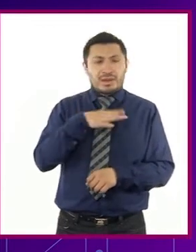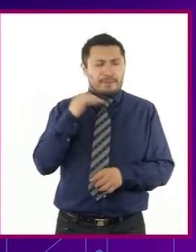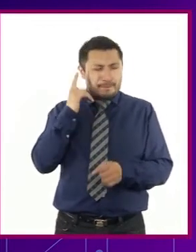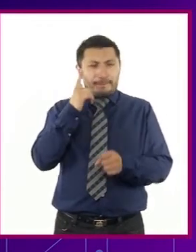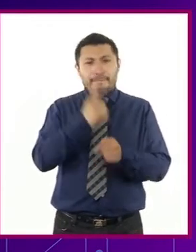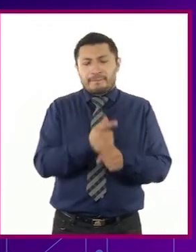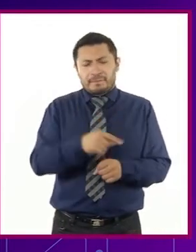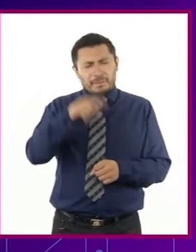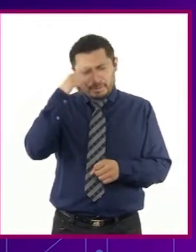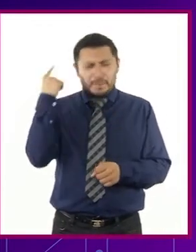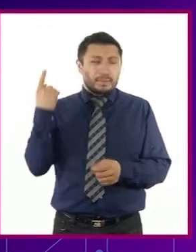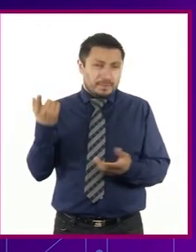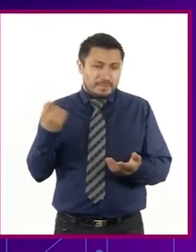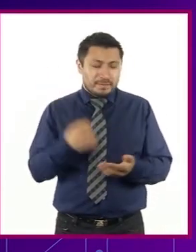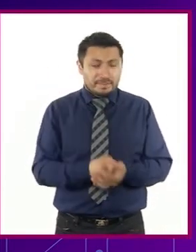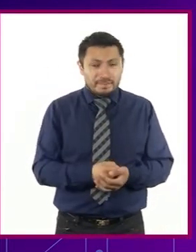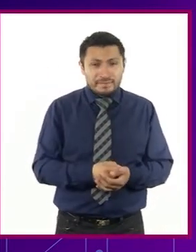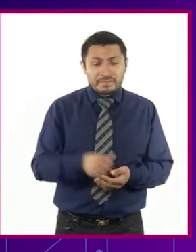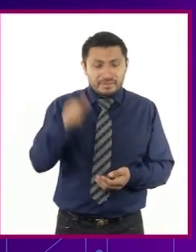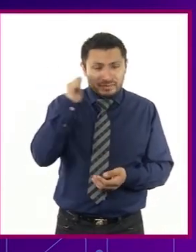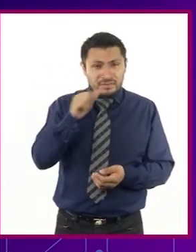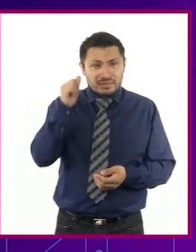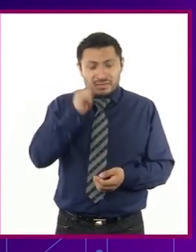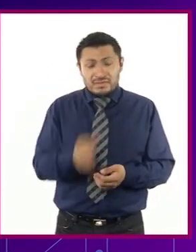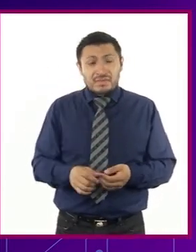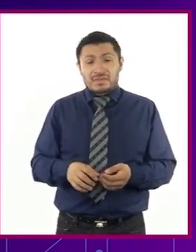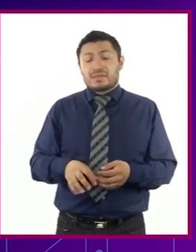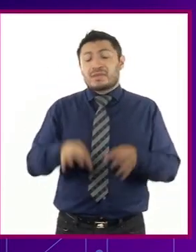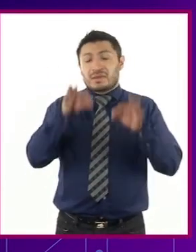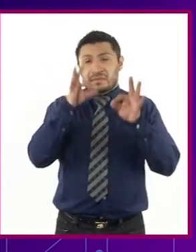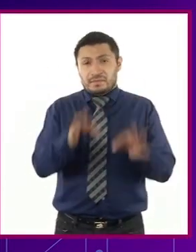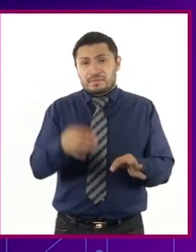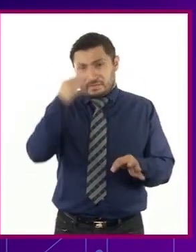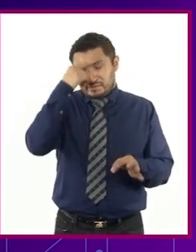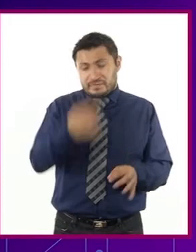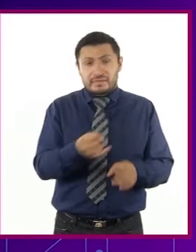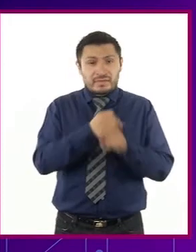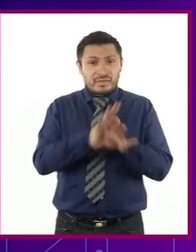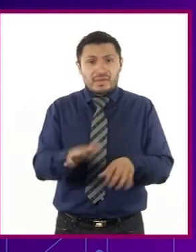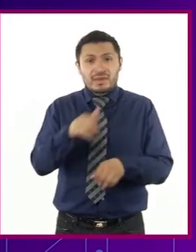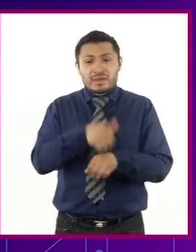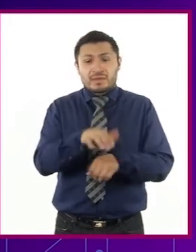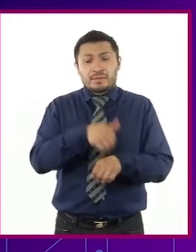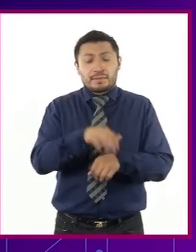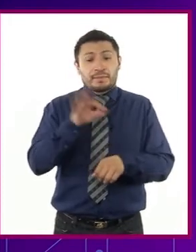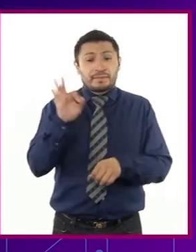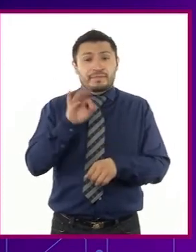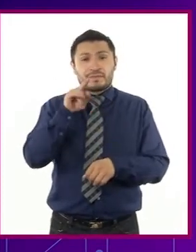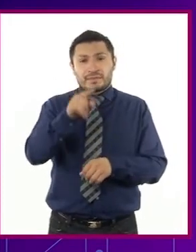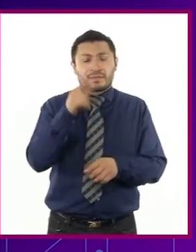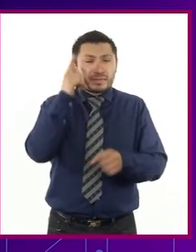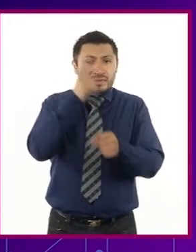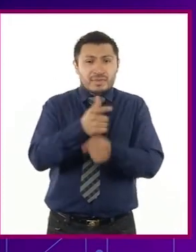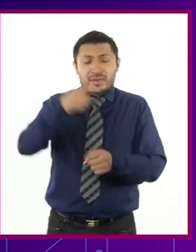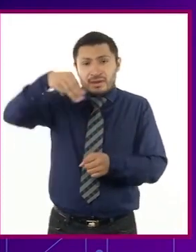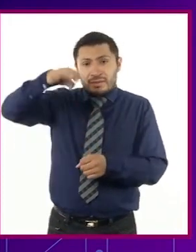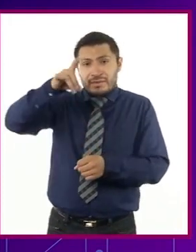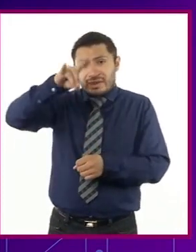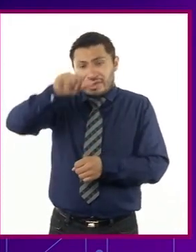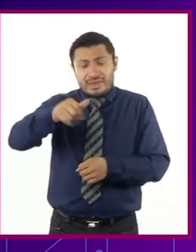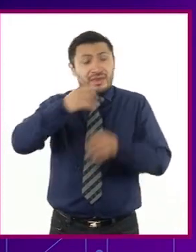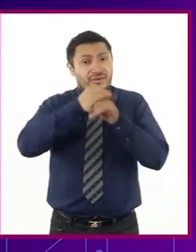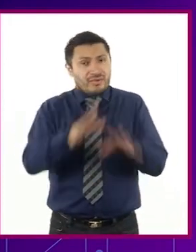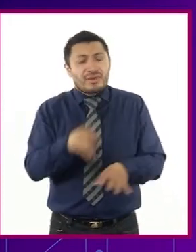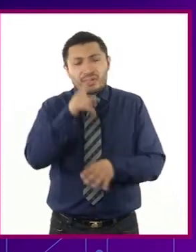calcular fácilmente y siempre se encuentra definida para datos numéricos. Si se calcula la media de los datos, es